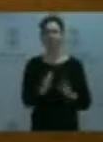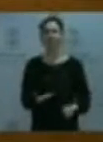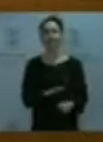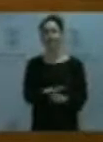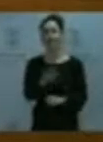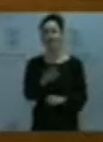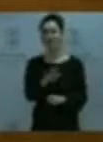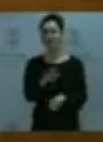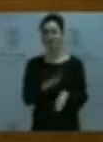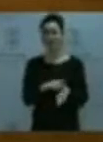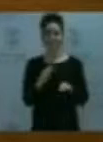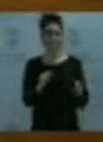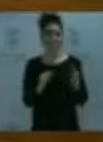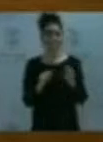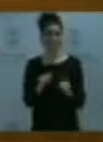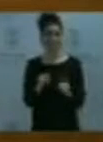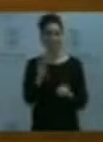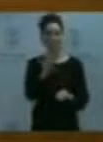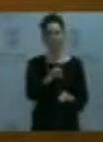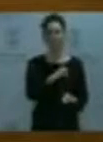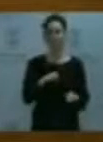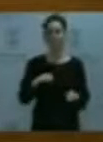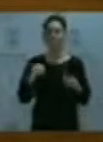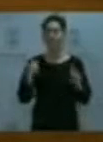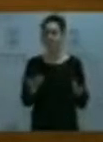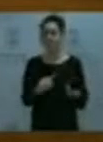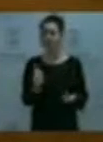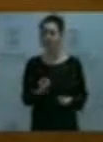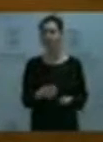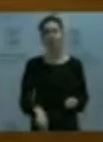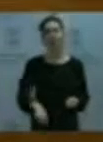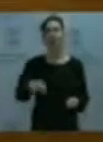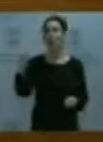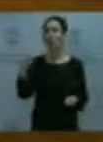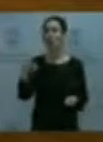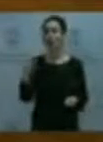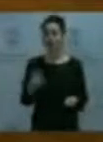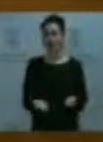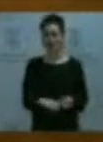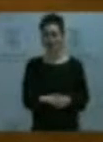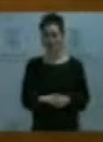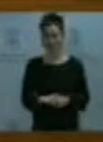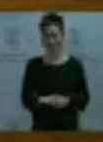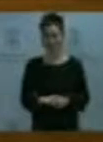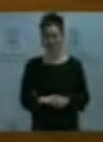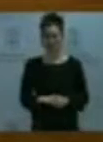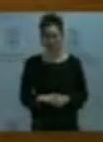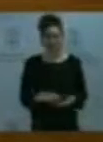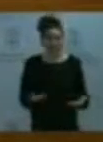y somos casi los únicos que no tenemos deducción por hijo.